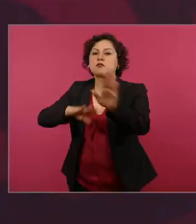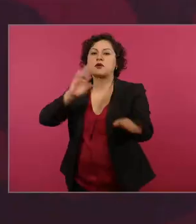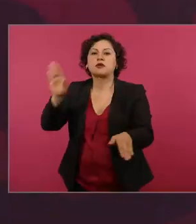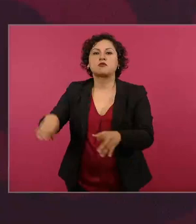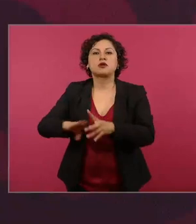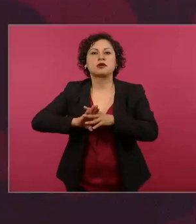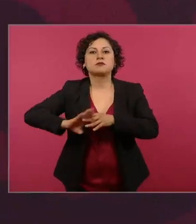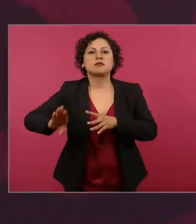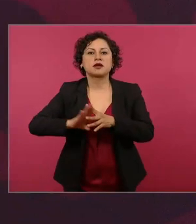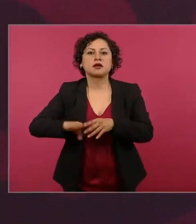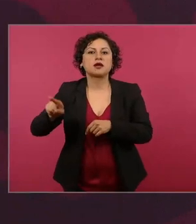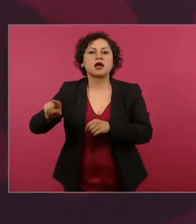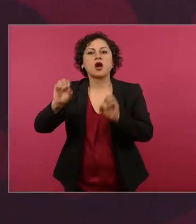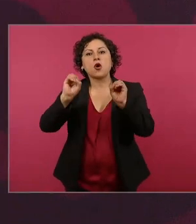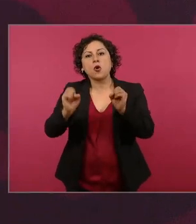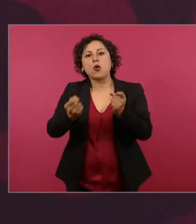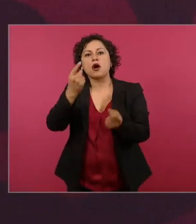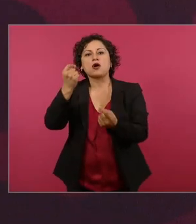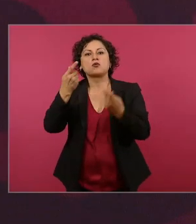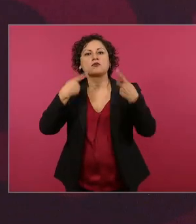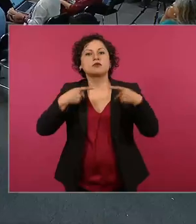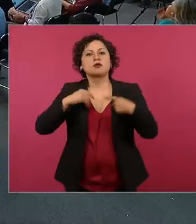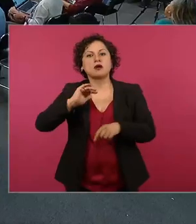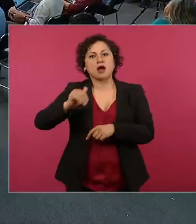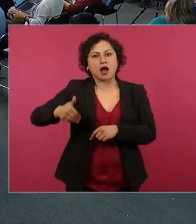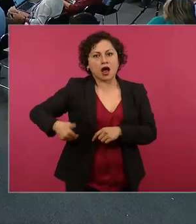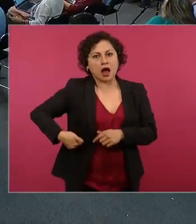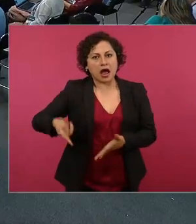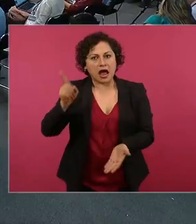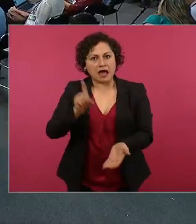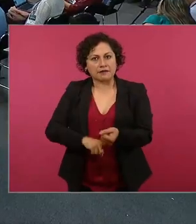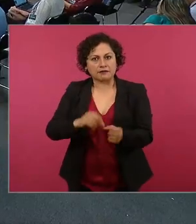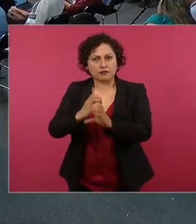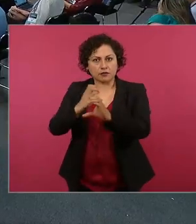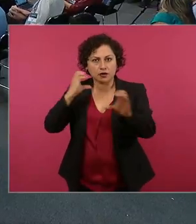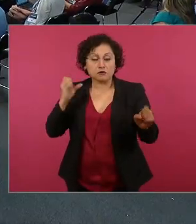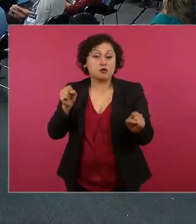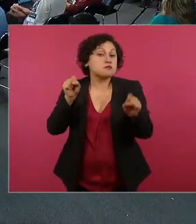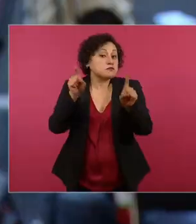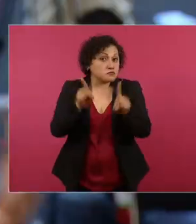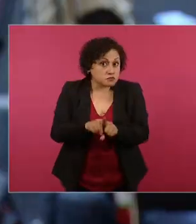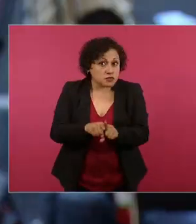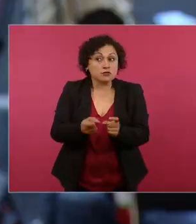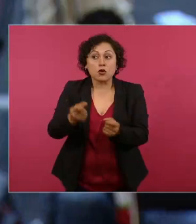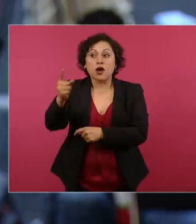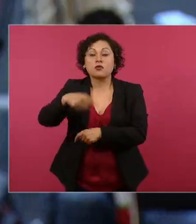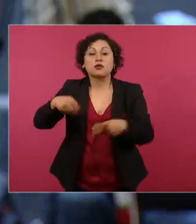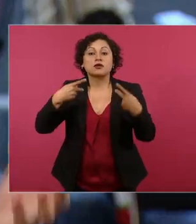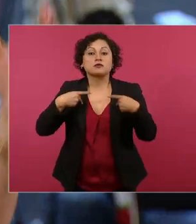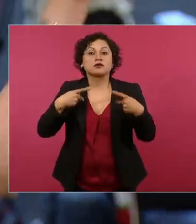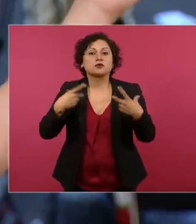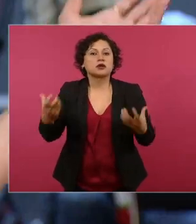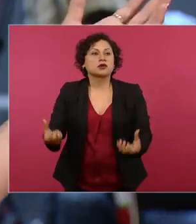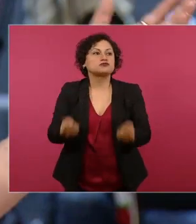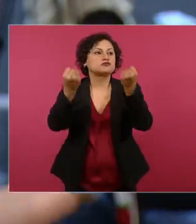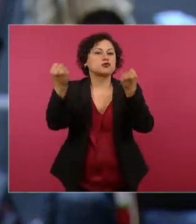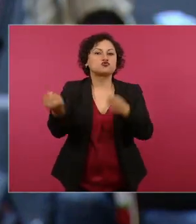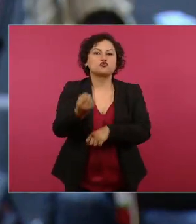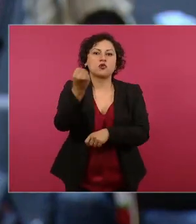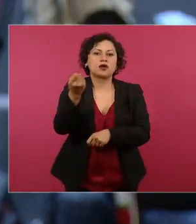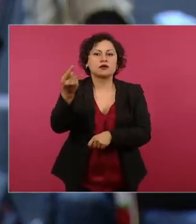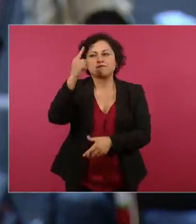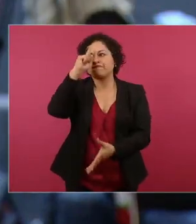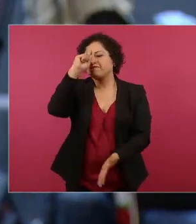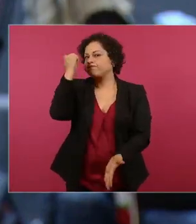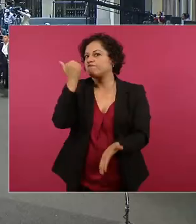de los accidentes de estos trailers y también del trauma que han dejado en los sobrevivientes que han podido